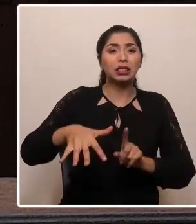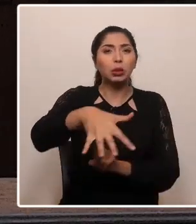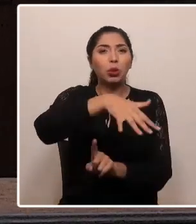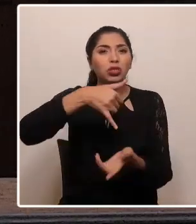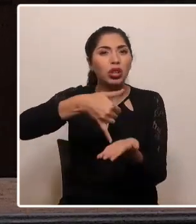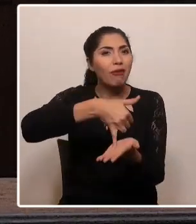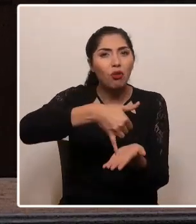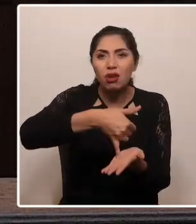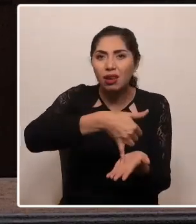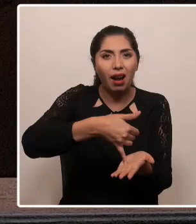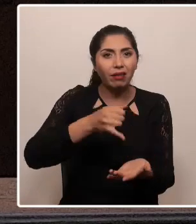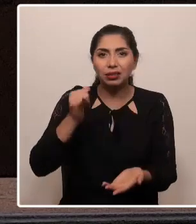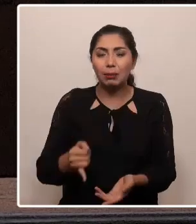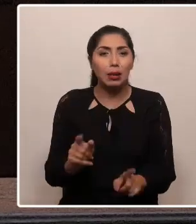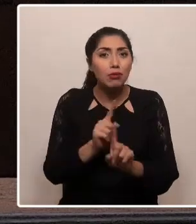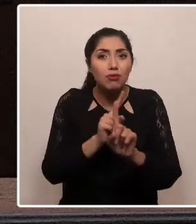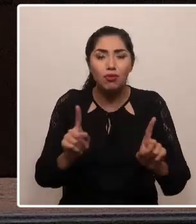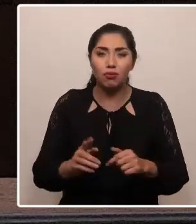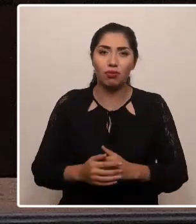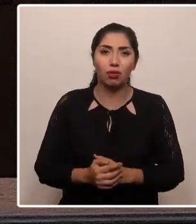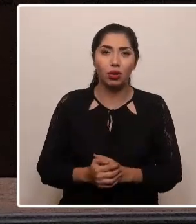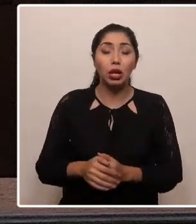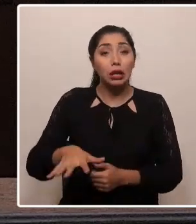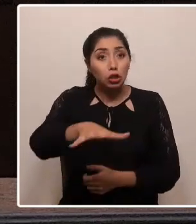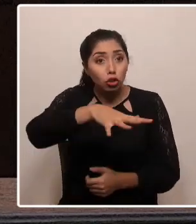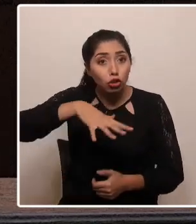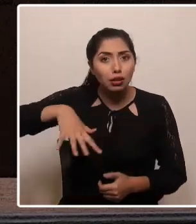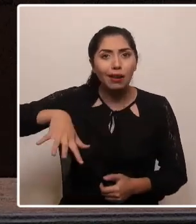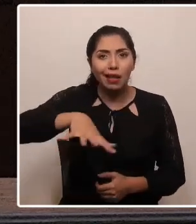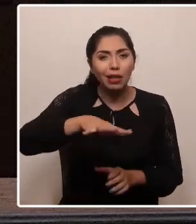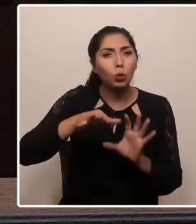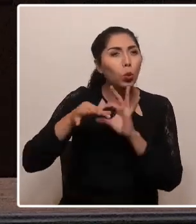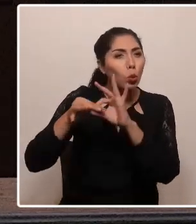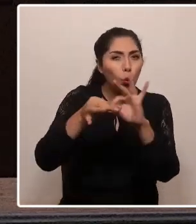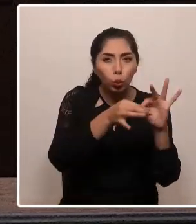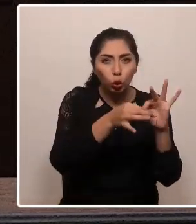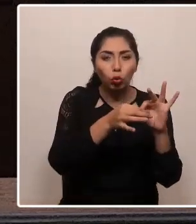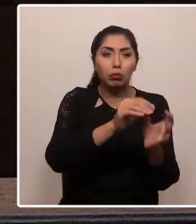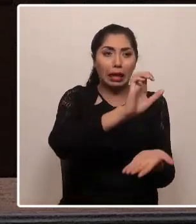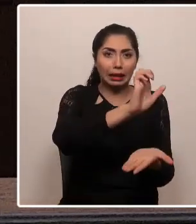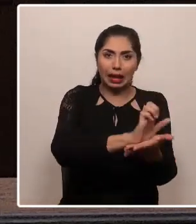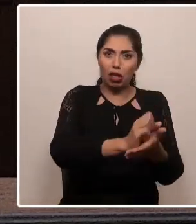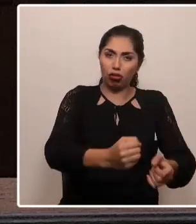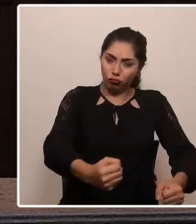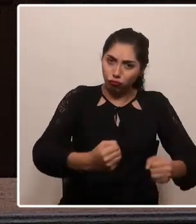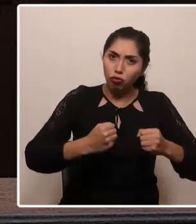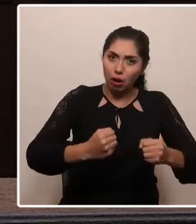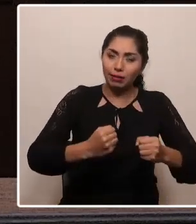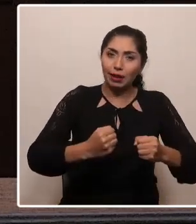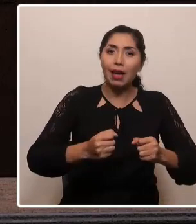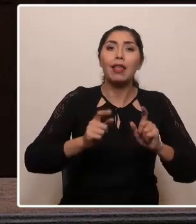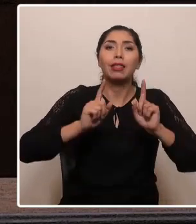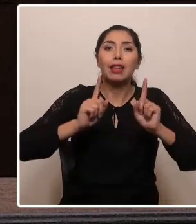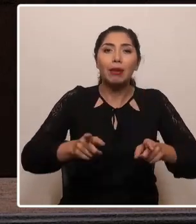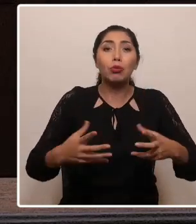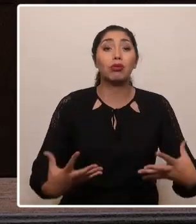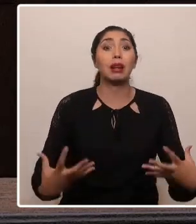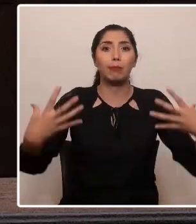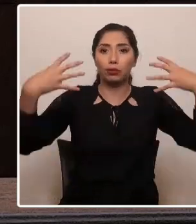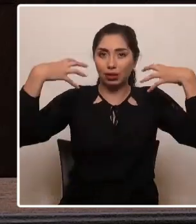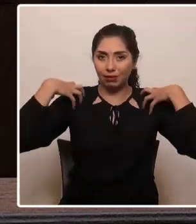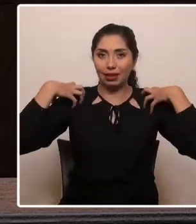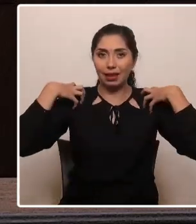lo han hecho. La sociedad en su conjunto, con una fuerte labor del Estado, debemos responsabilizarnos por el cuidado